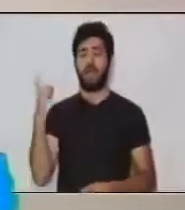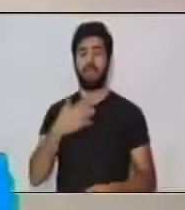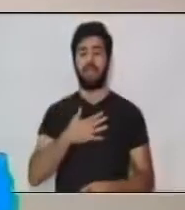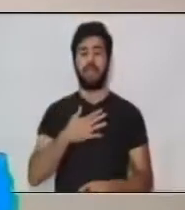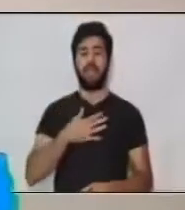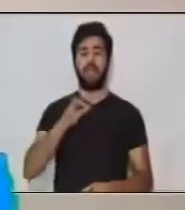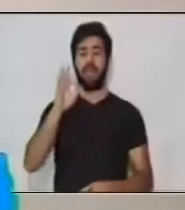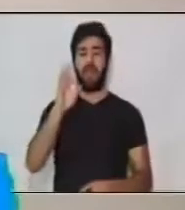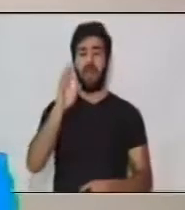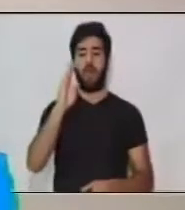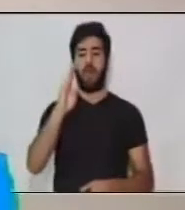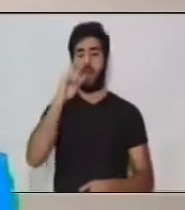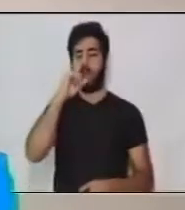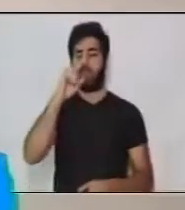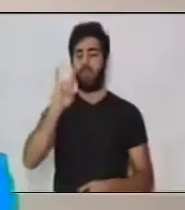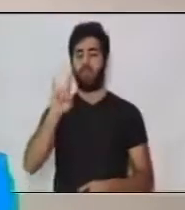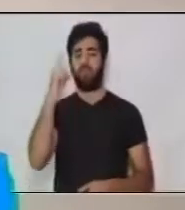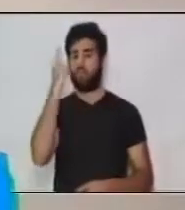obtusos. Y